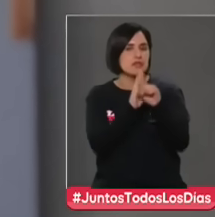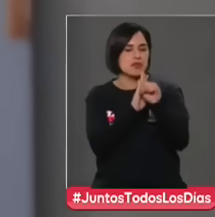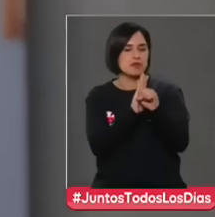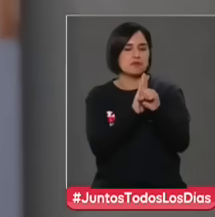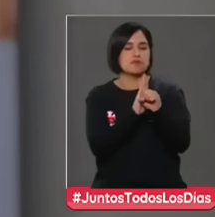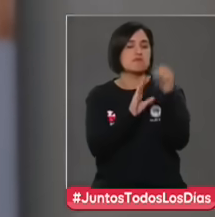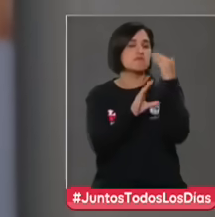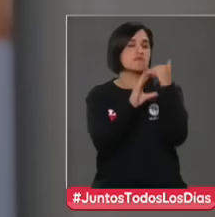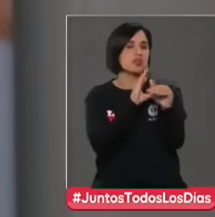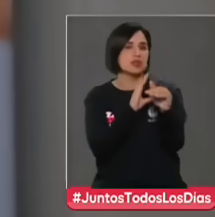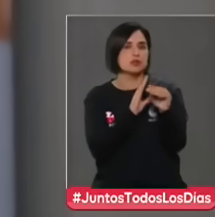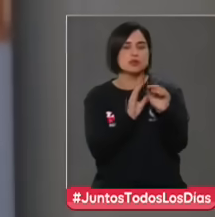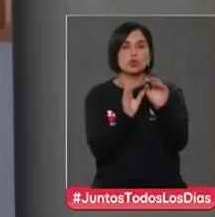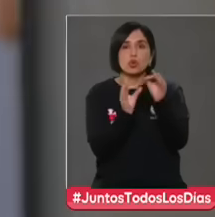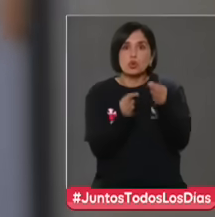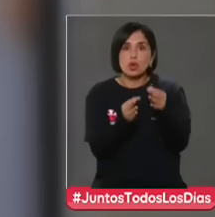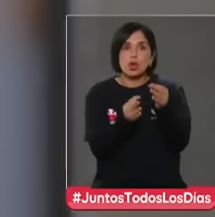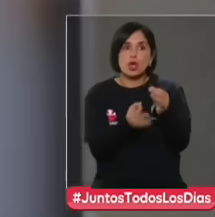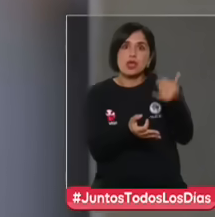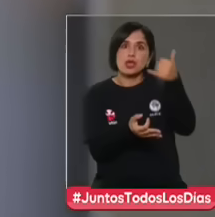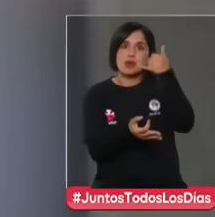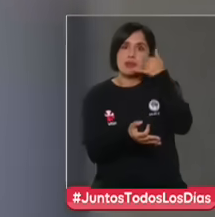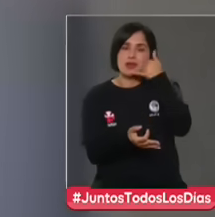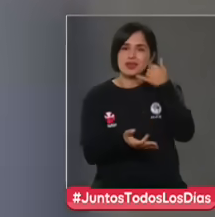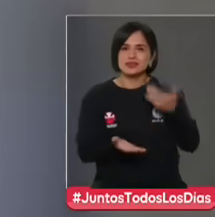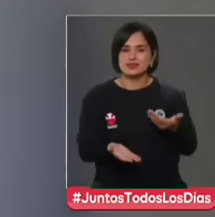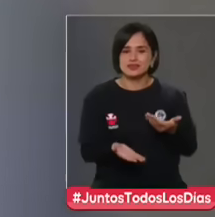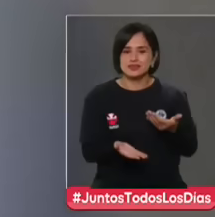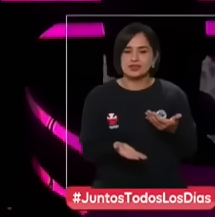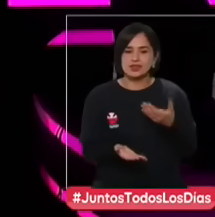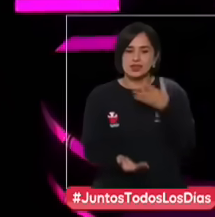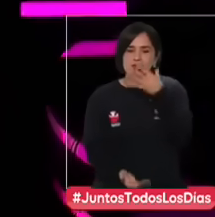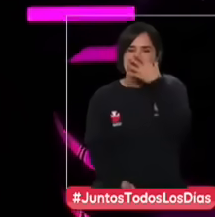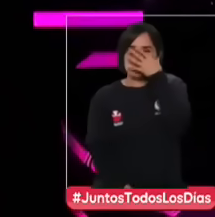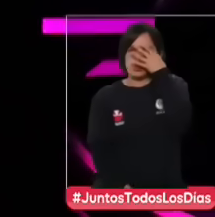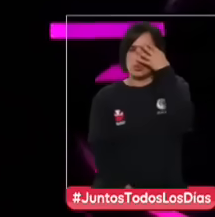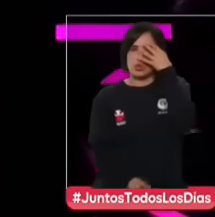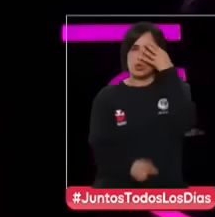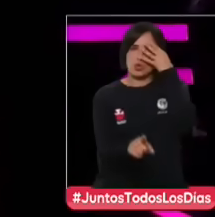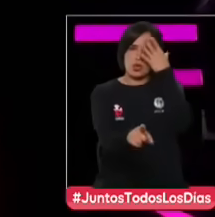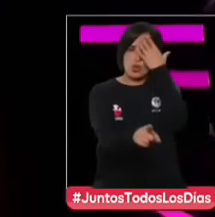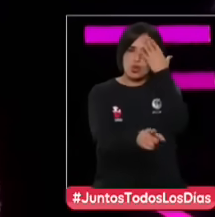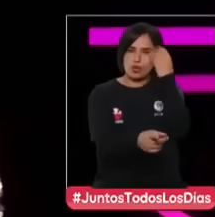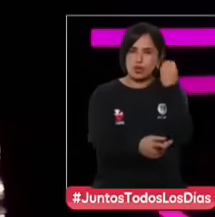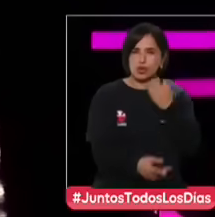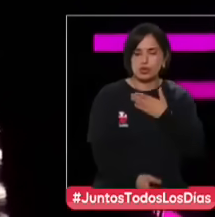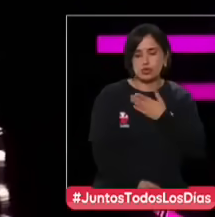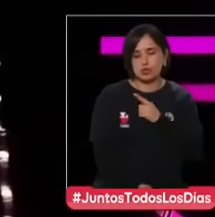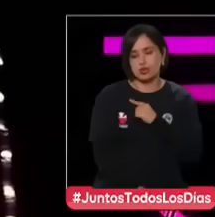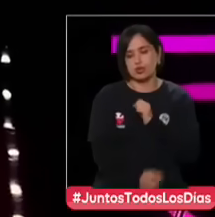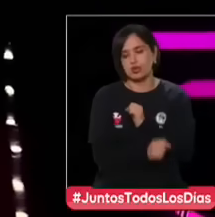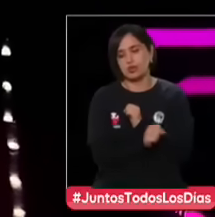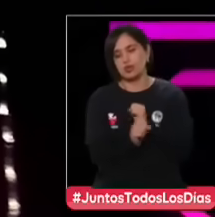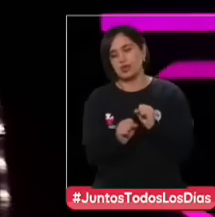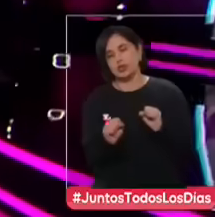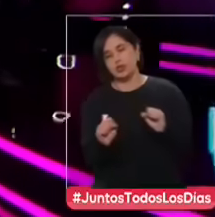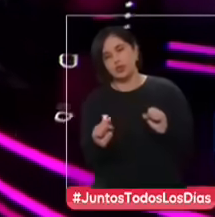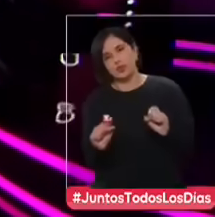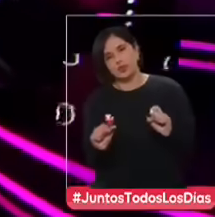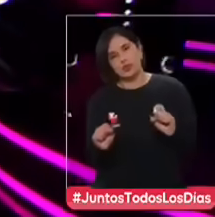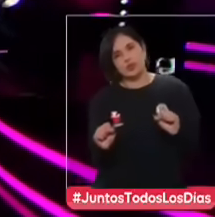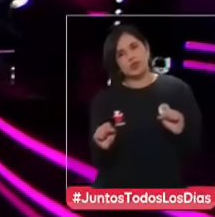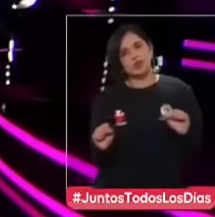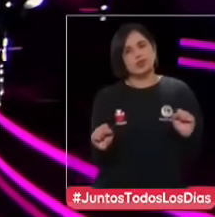lo mandamos y resulta que me llamaron del canal. Olvídame tú, ego,